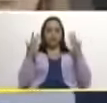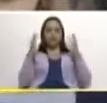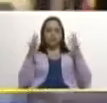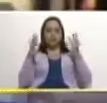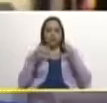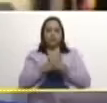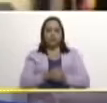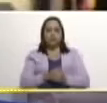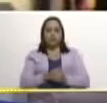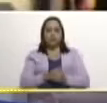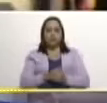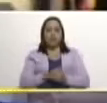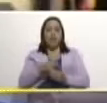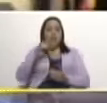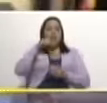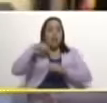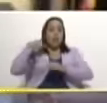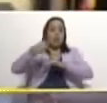Tataranieto del general